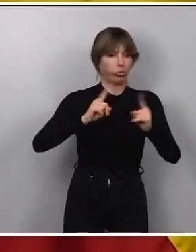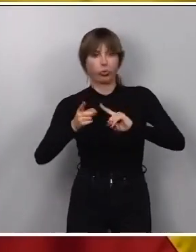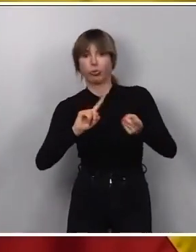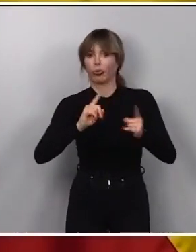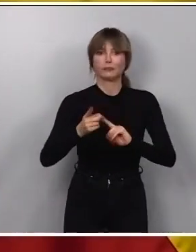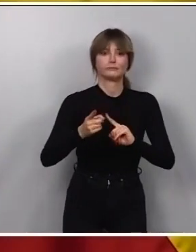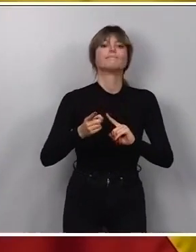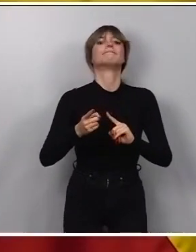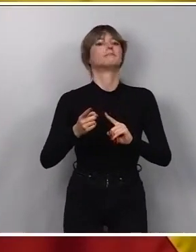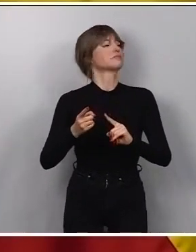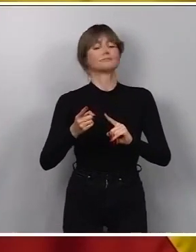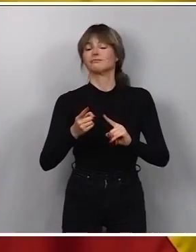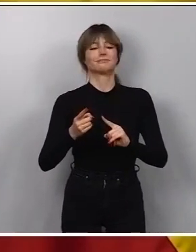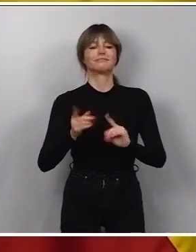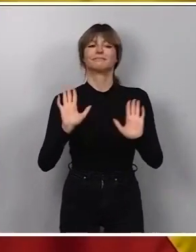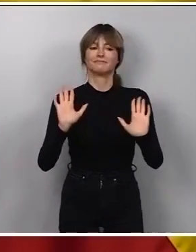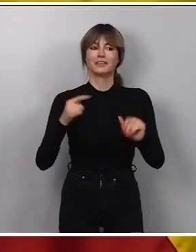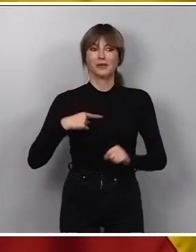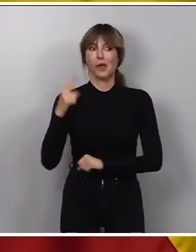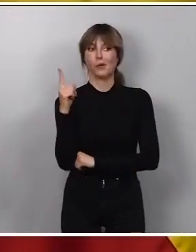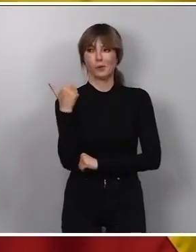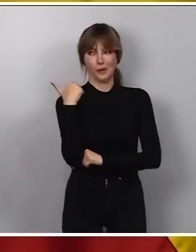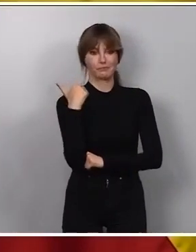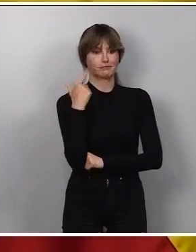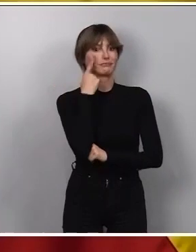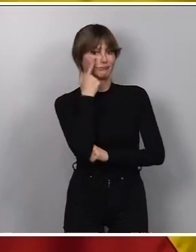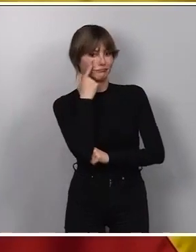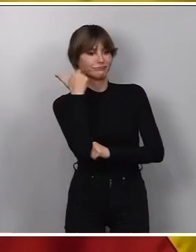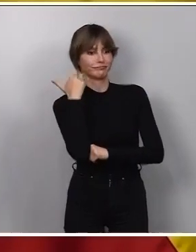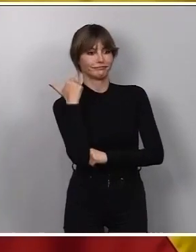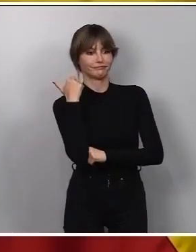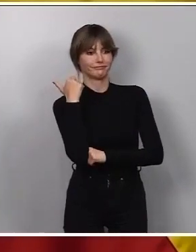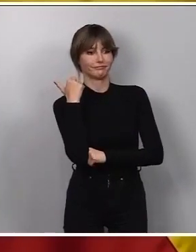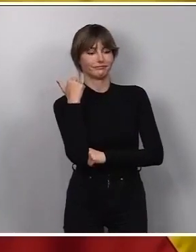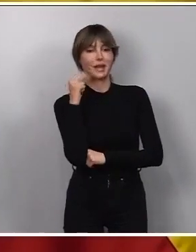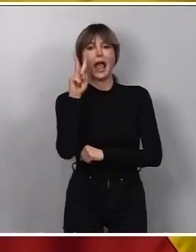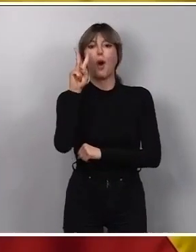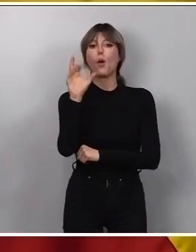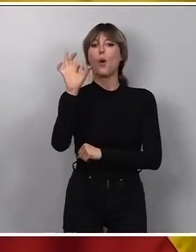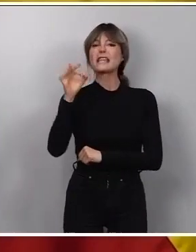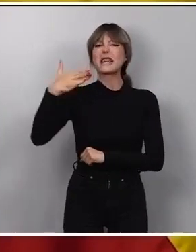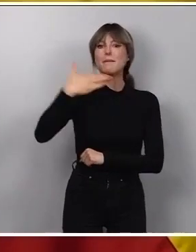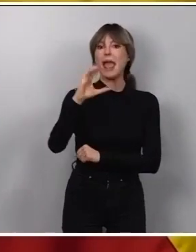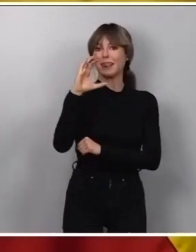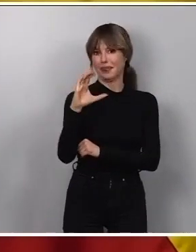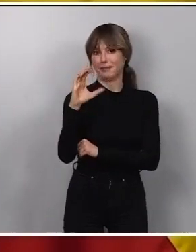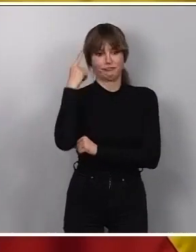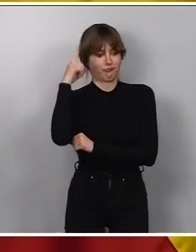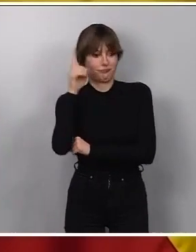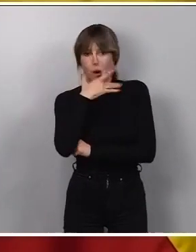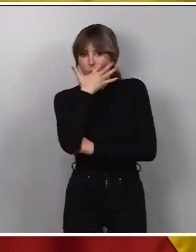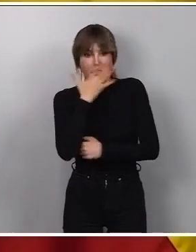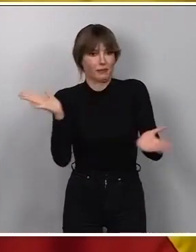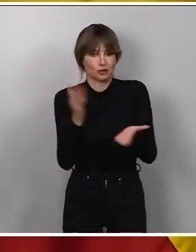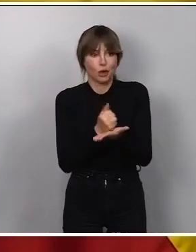bien, a partir del, y aquí tengo uno que es el dispositivo que se llama USB-C, que conocemos todos, este dispositivo